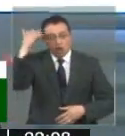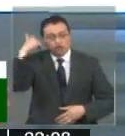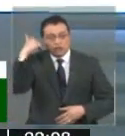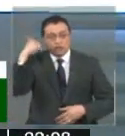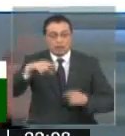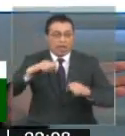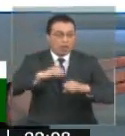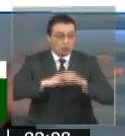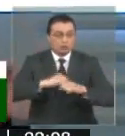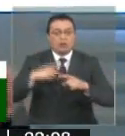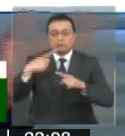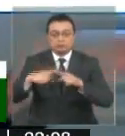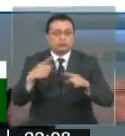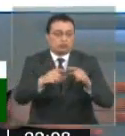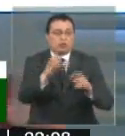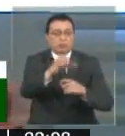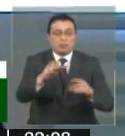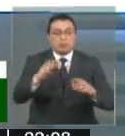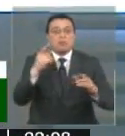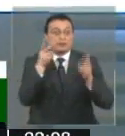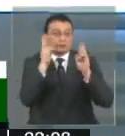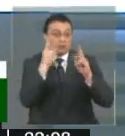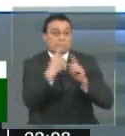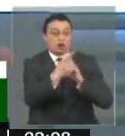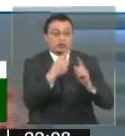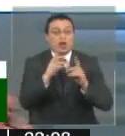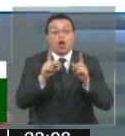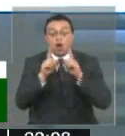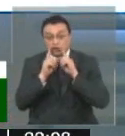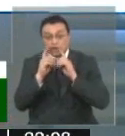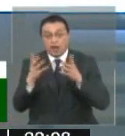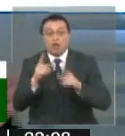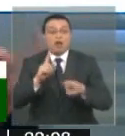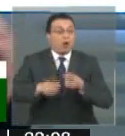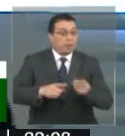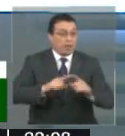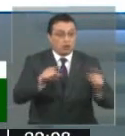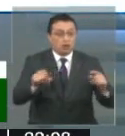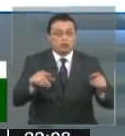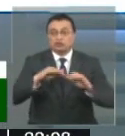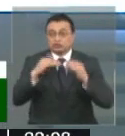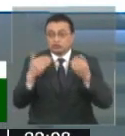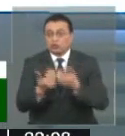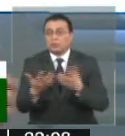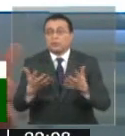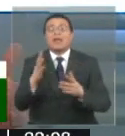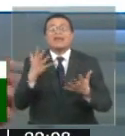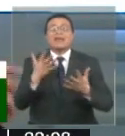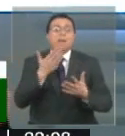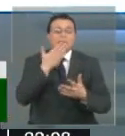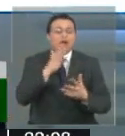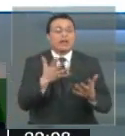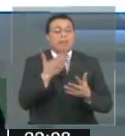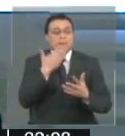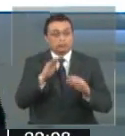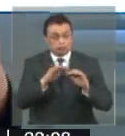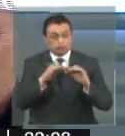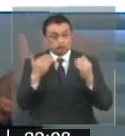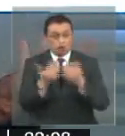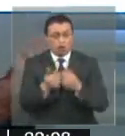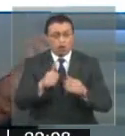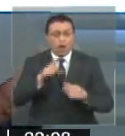la industria, los distintos actores, porque está el transporte, el alojamiento, los operadores, que los atractivos. ¿Qué está mejor? ¿Qué es lo que está mejor? Yo creo que en todos